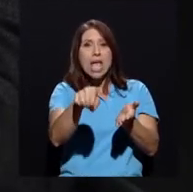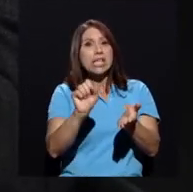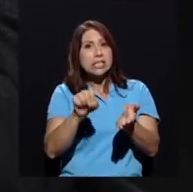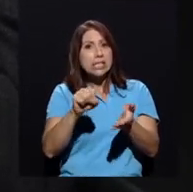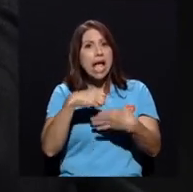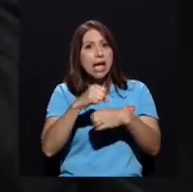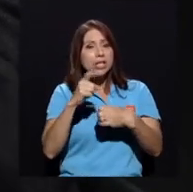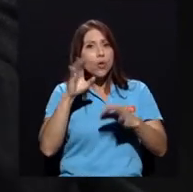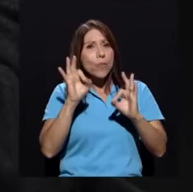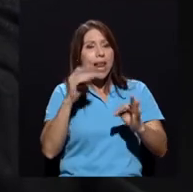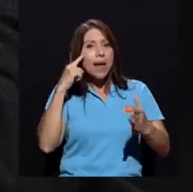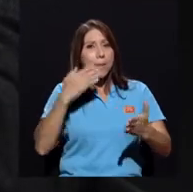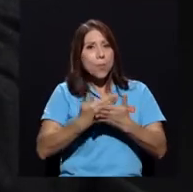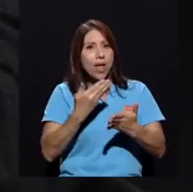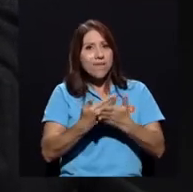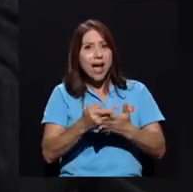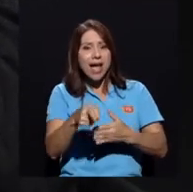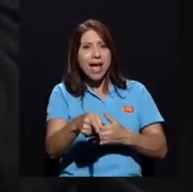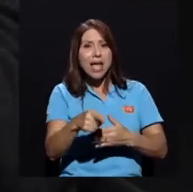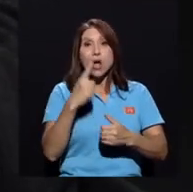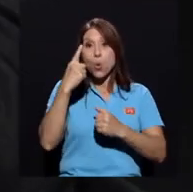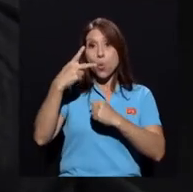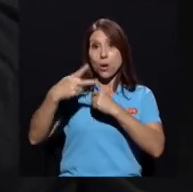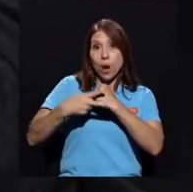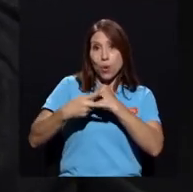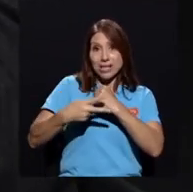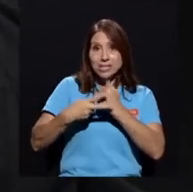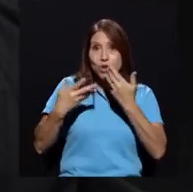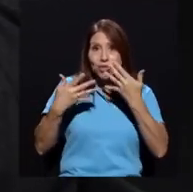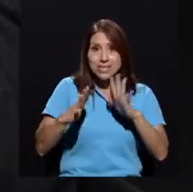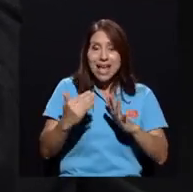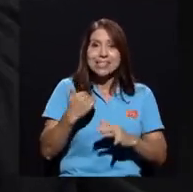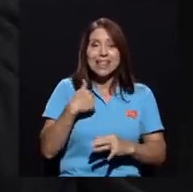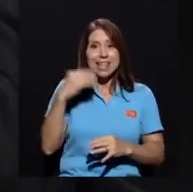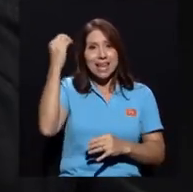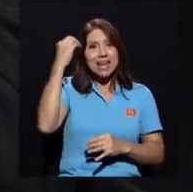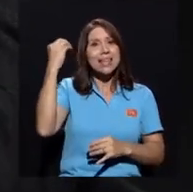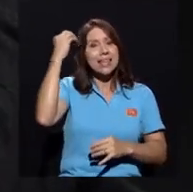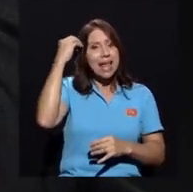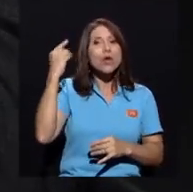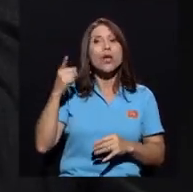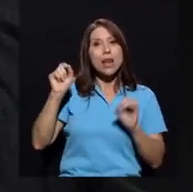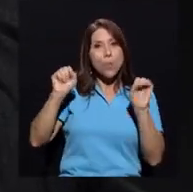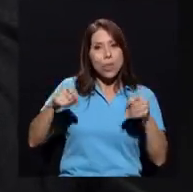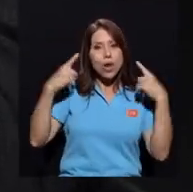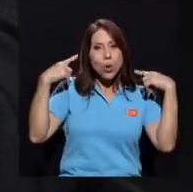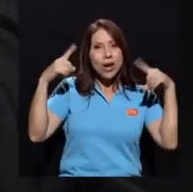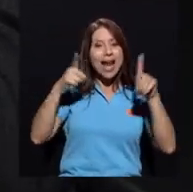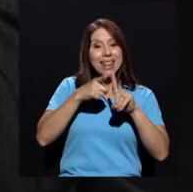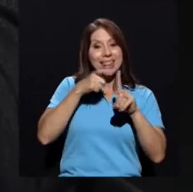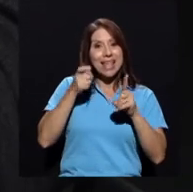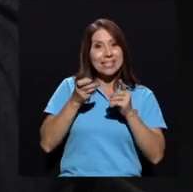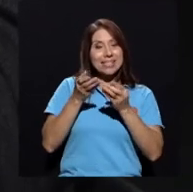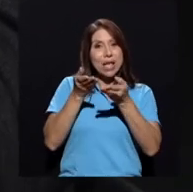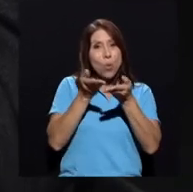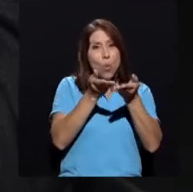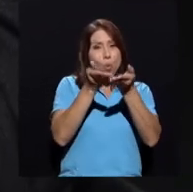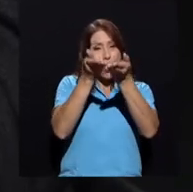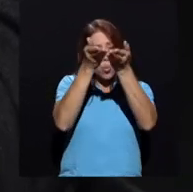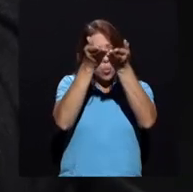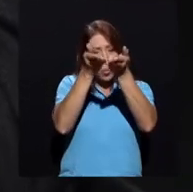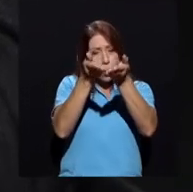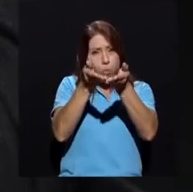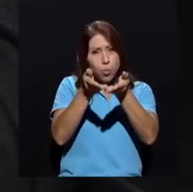de ese lanzamiento. De en una ocasión se tiene el criterio de que lo han podido hacer desde un submarino, lo cual es